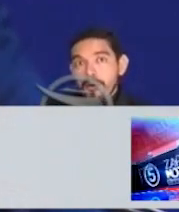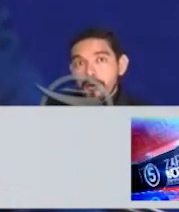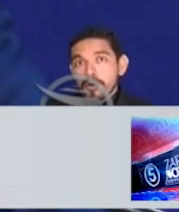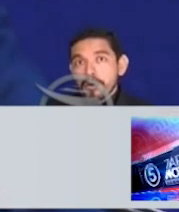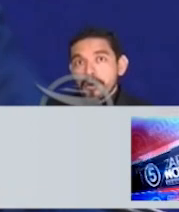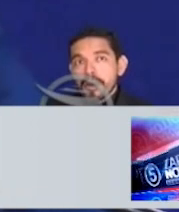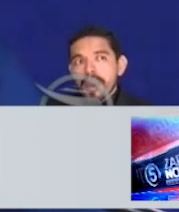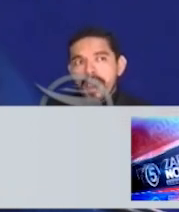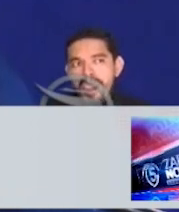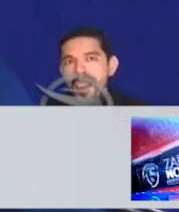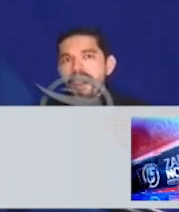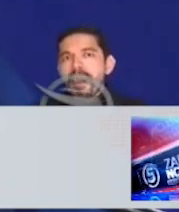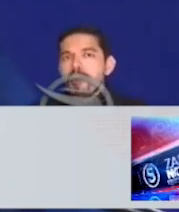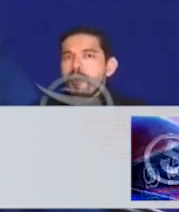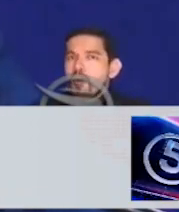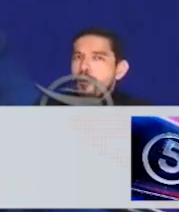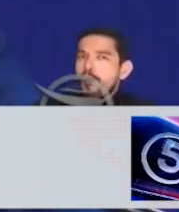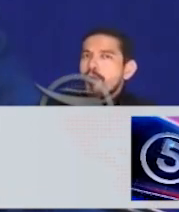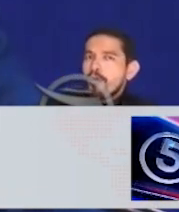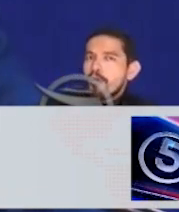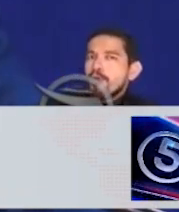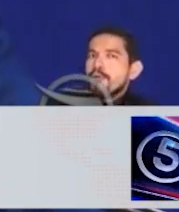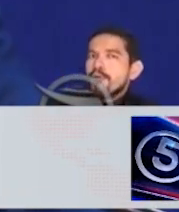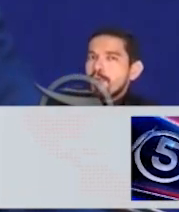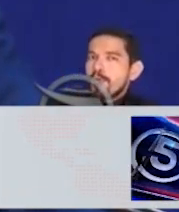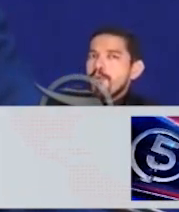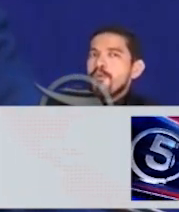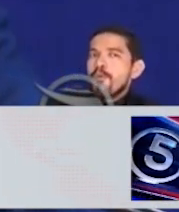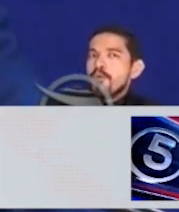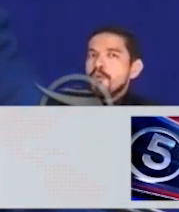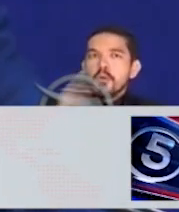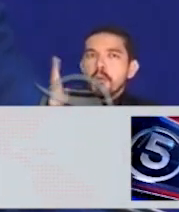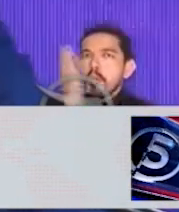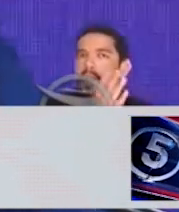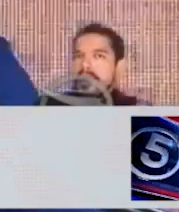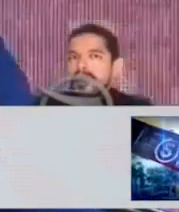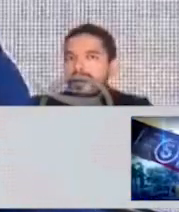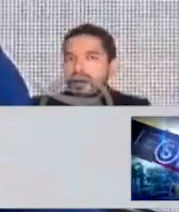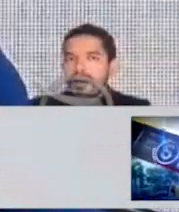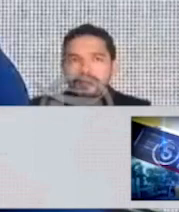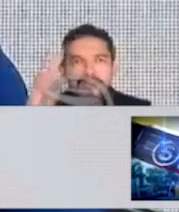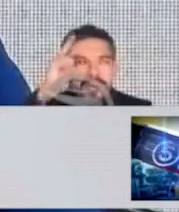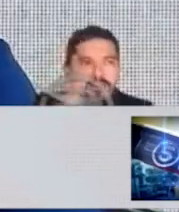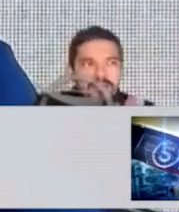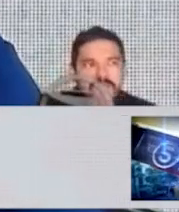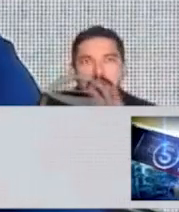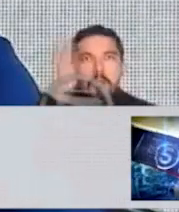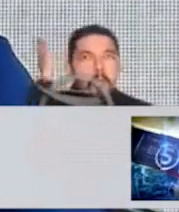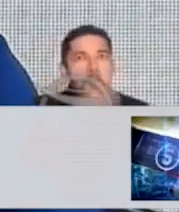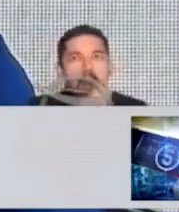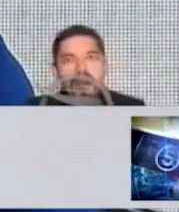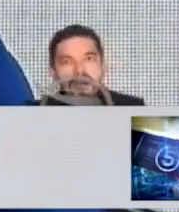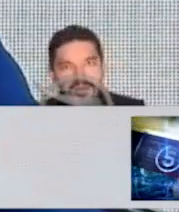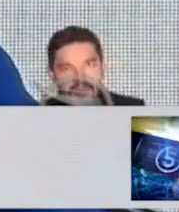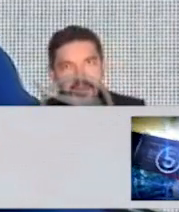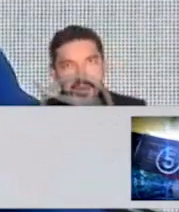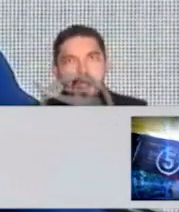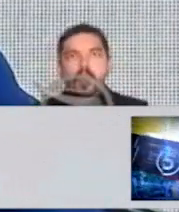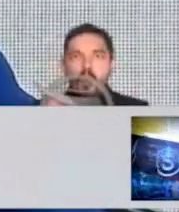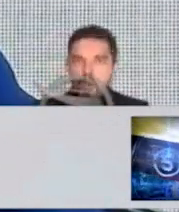los corruptos, a quienes les quitamos aquellos beneficios mafiosos que tenían postrado al